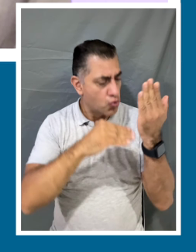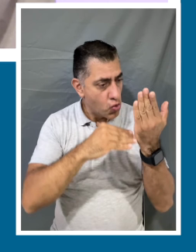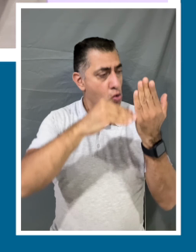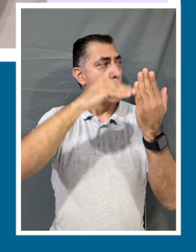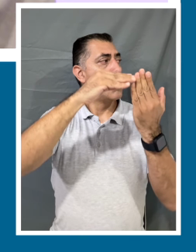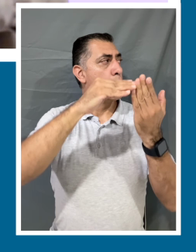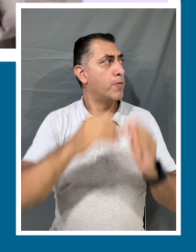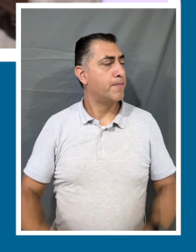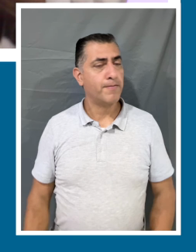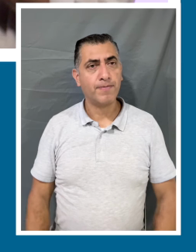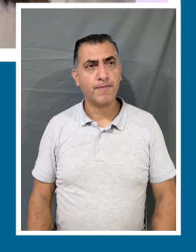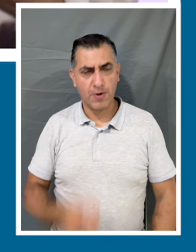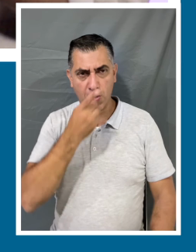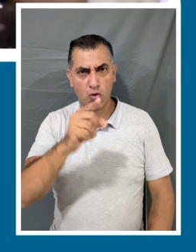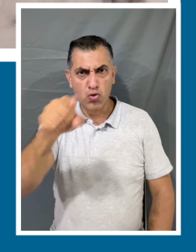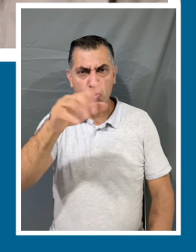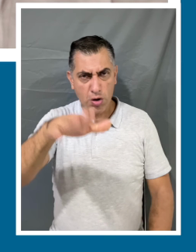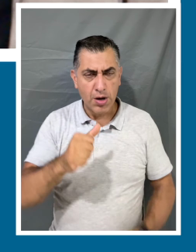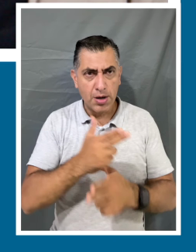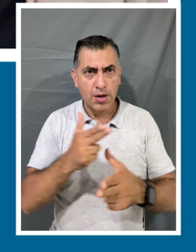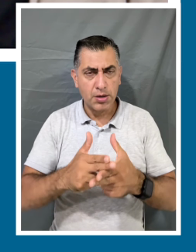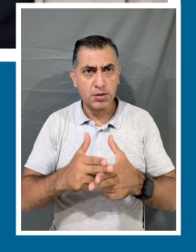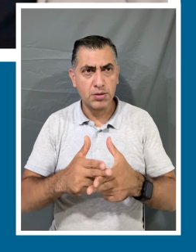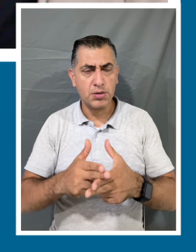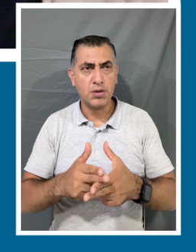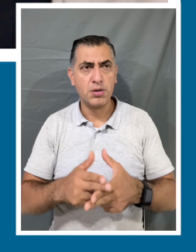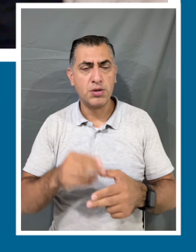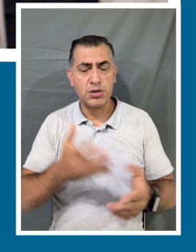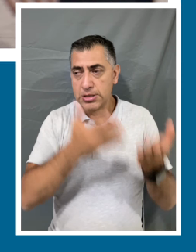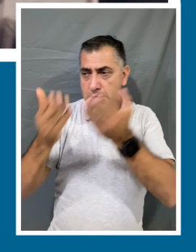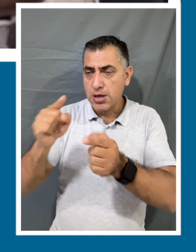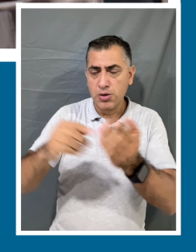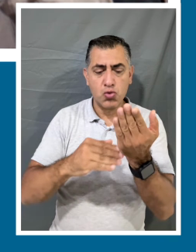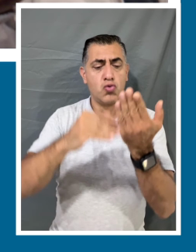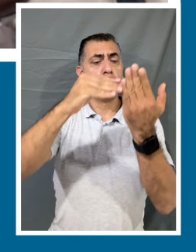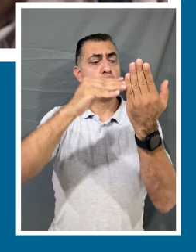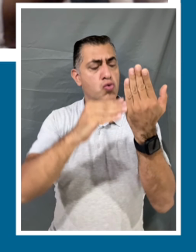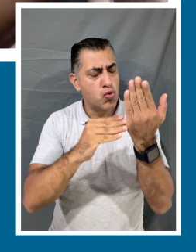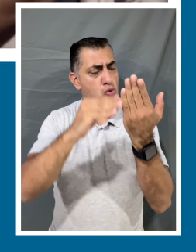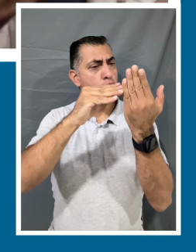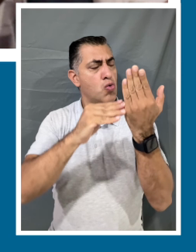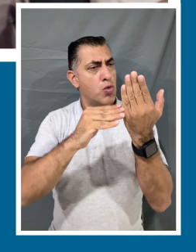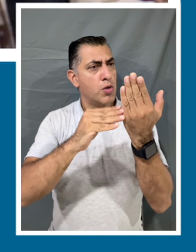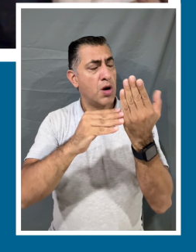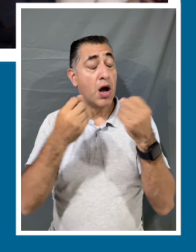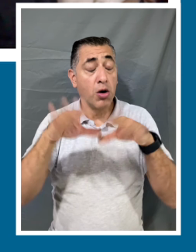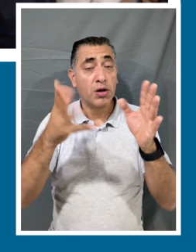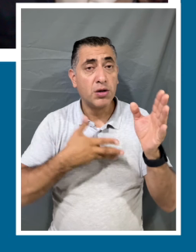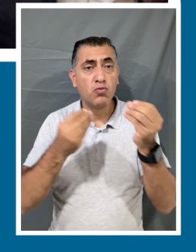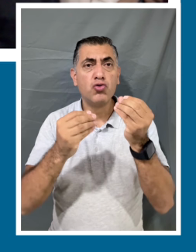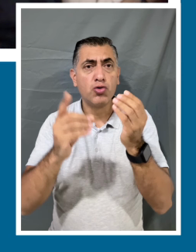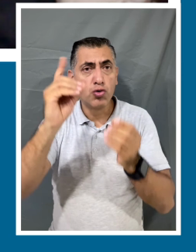creceremos Mira yo te quiero decir esta frase tu llamado va a llegar hasta donde llega tu carácter No importa si eres super talentoso si tienes un montón de